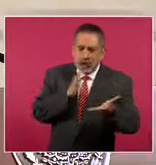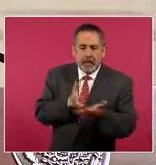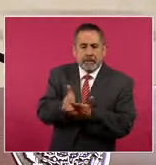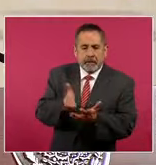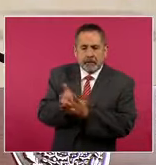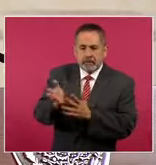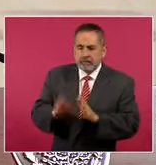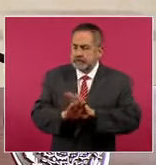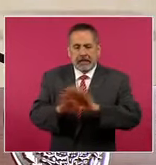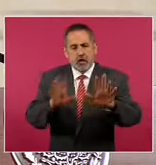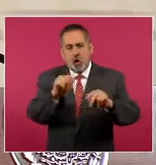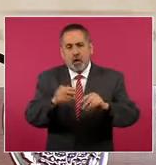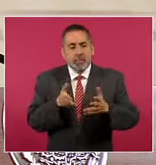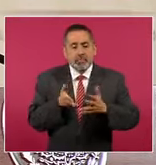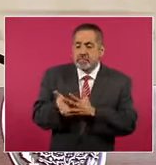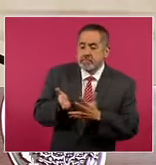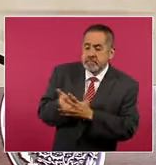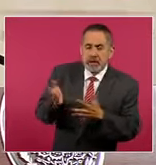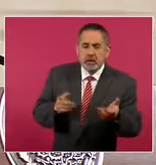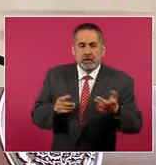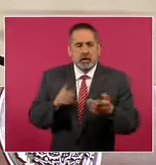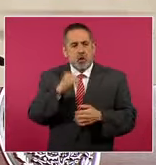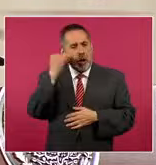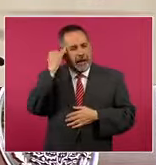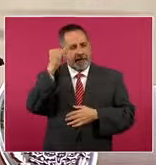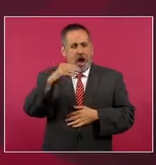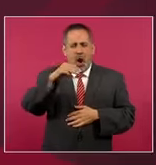Ya no la doctrina